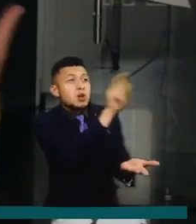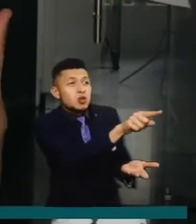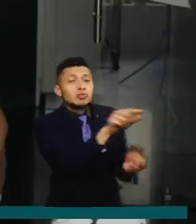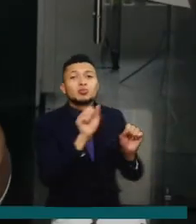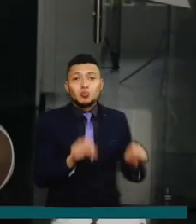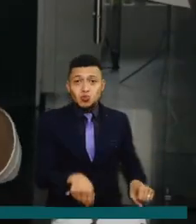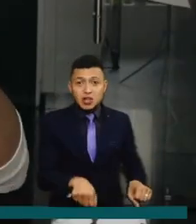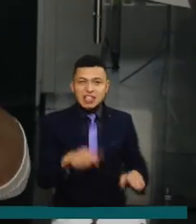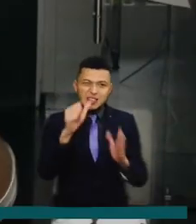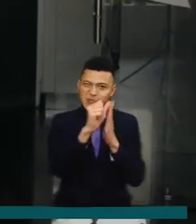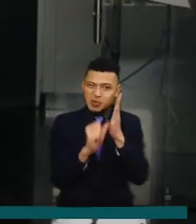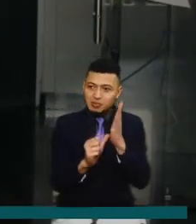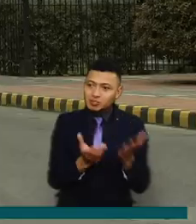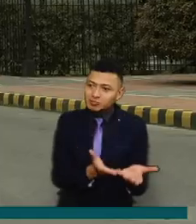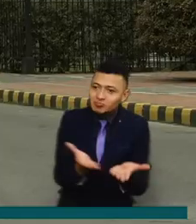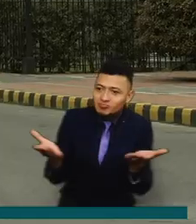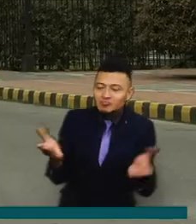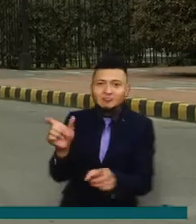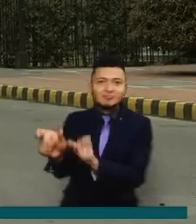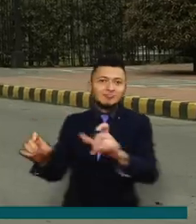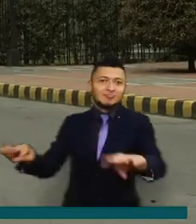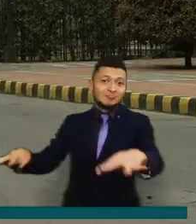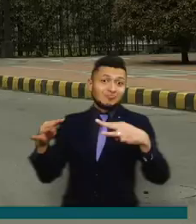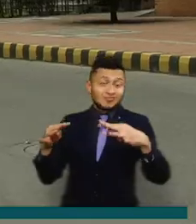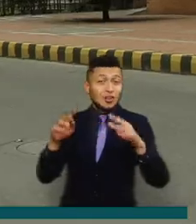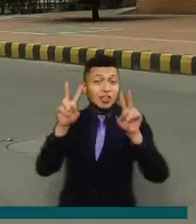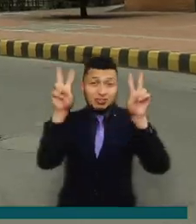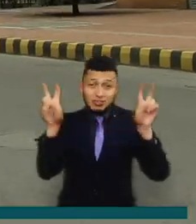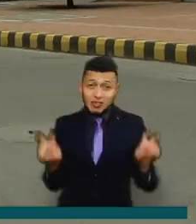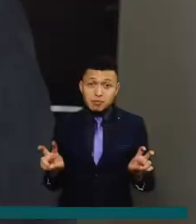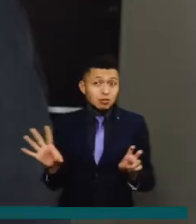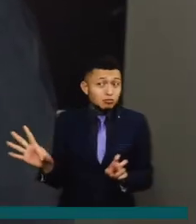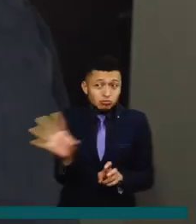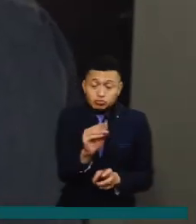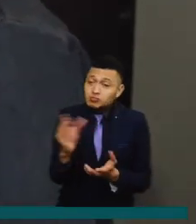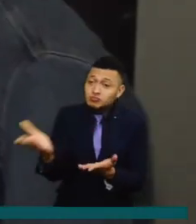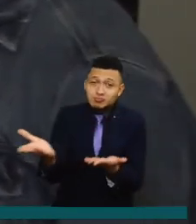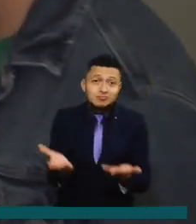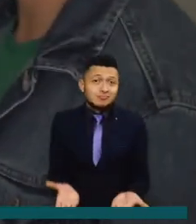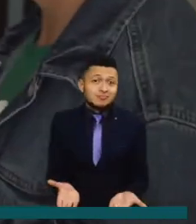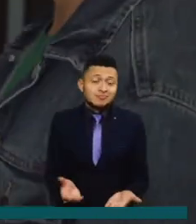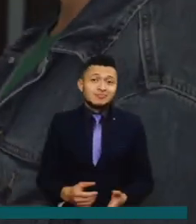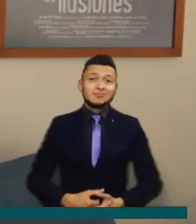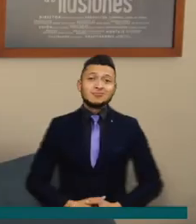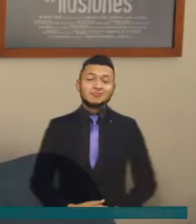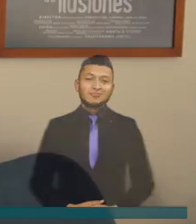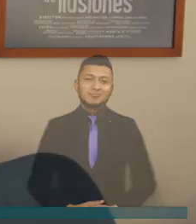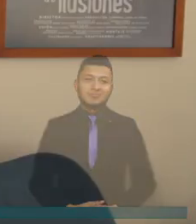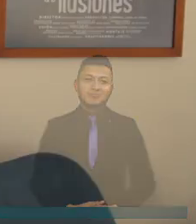sugerir. Nuestra programación está hecha para ellos, por eso todos los temas son bienvenidos.